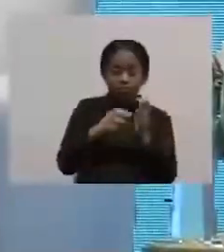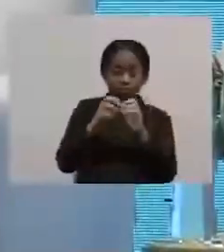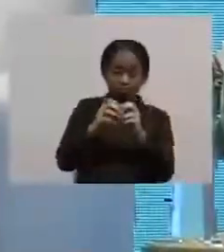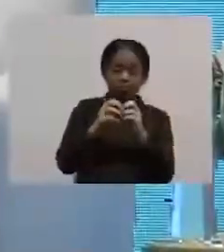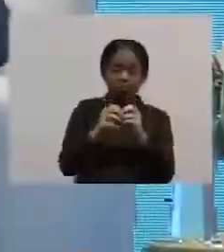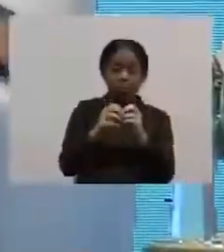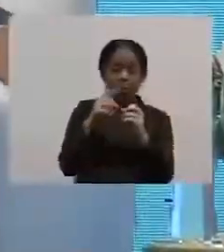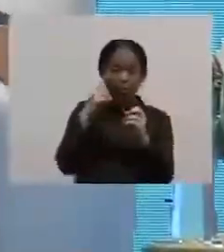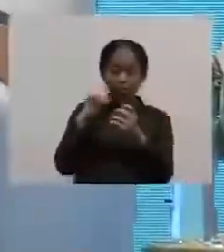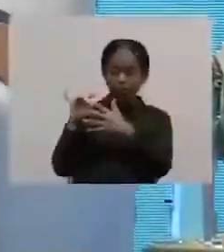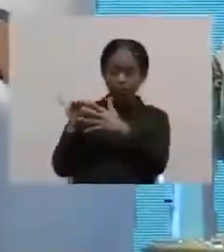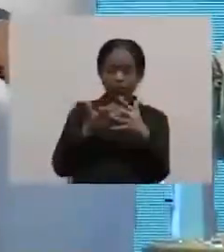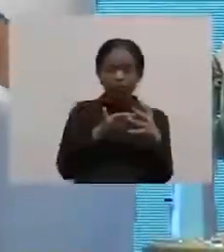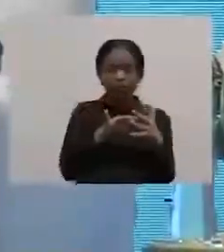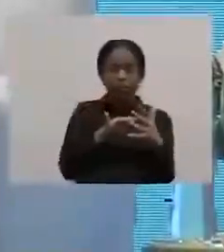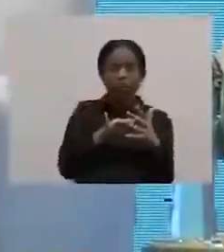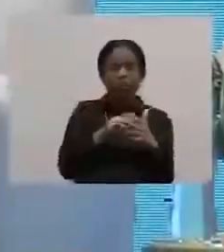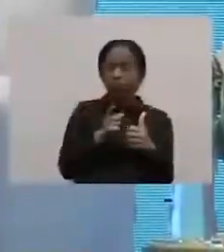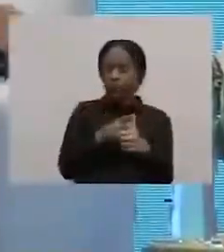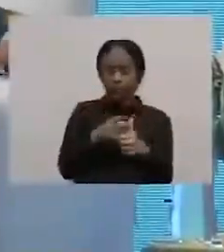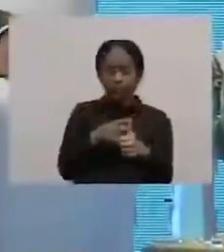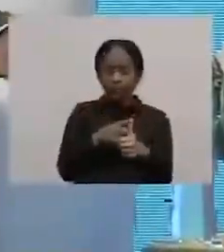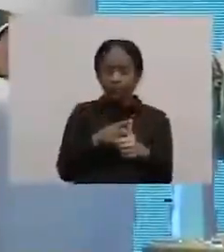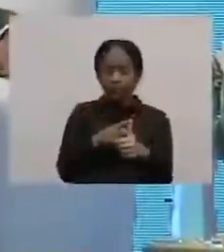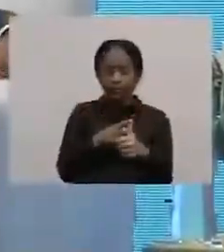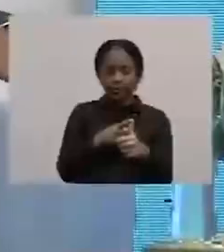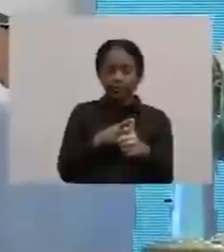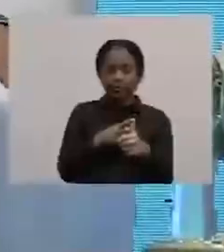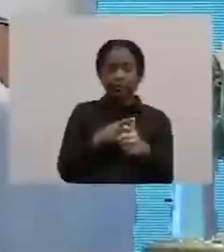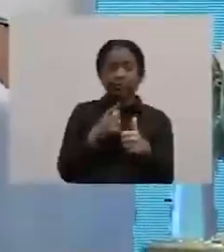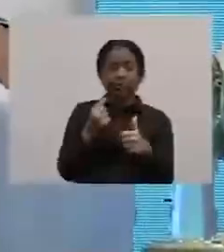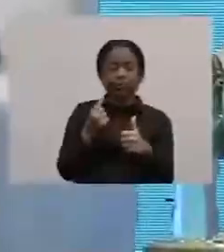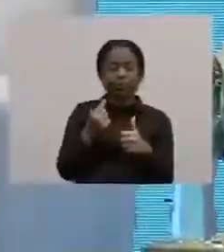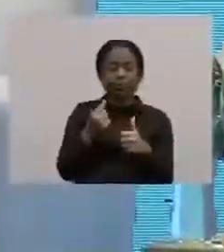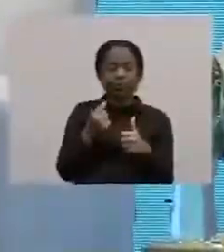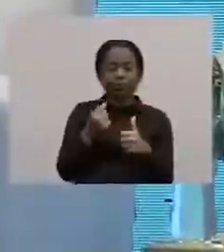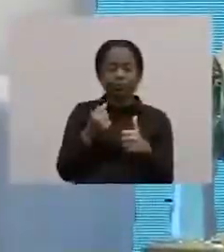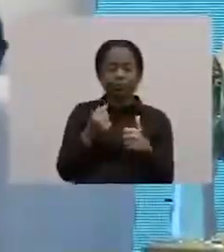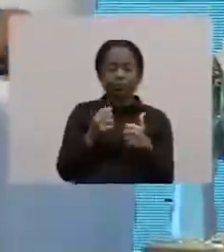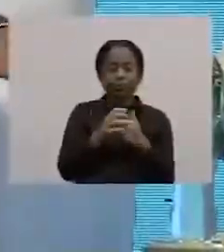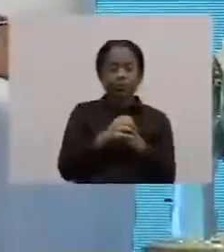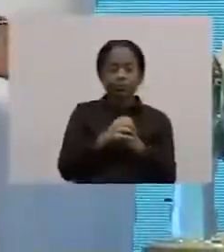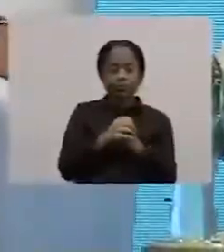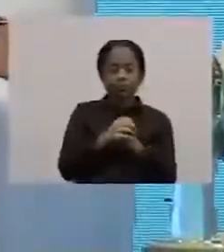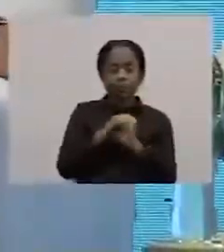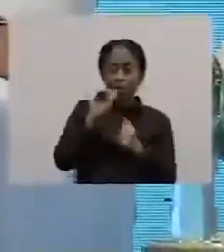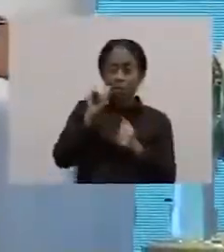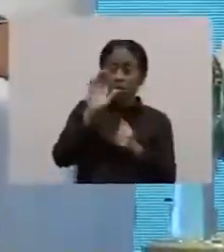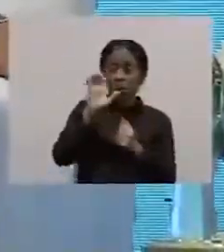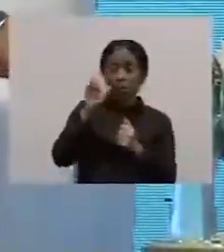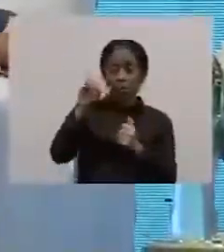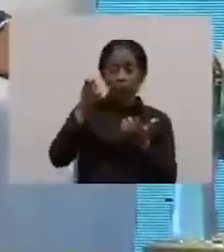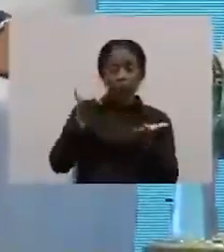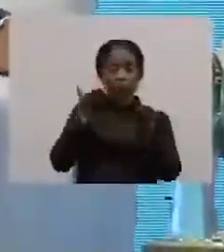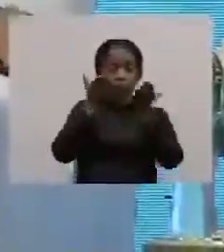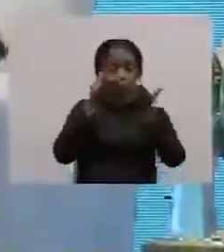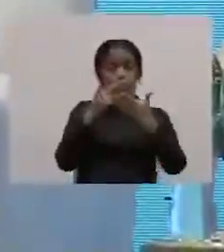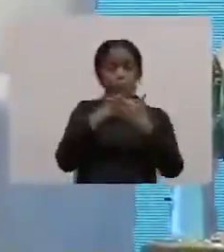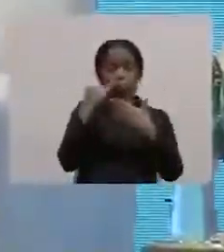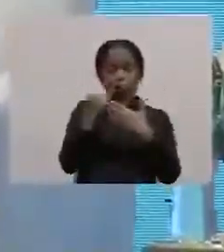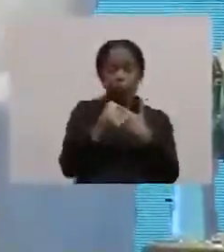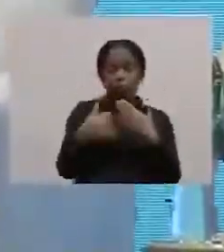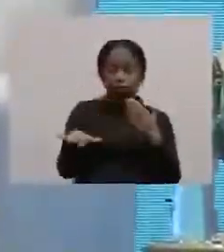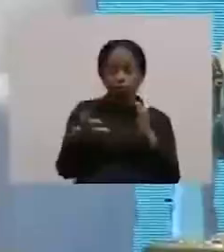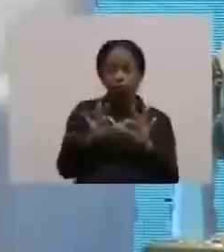para identificar. Lo primero, y usted me escuchó ahorita decir que reconocía que lo que la Junta ha presentado ha sido un proyecto